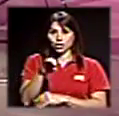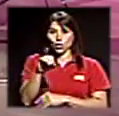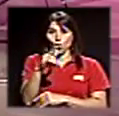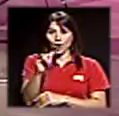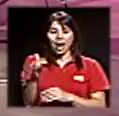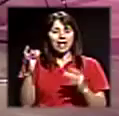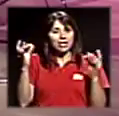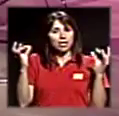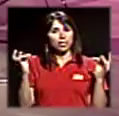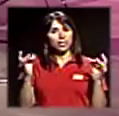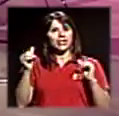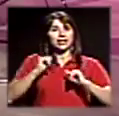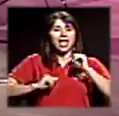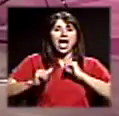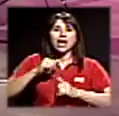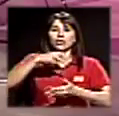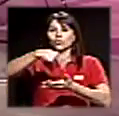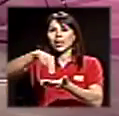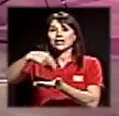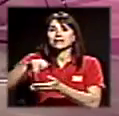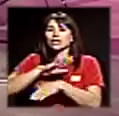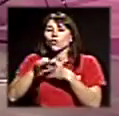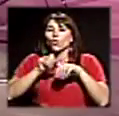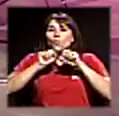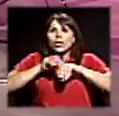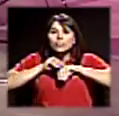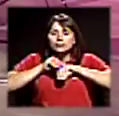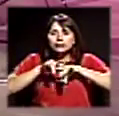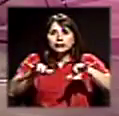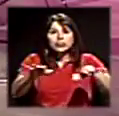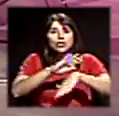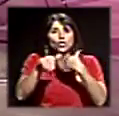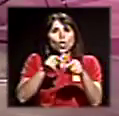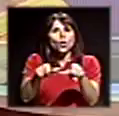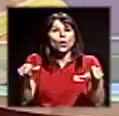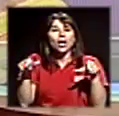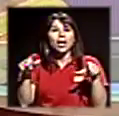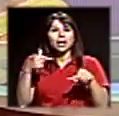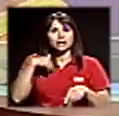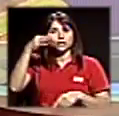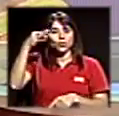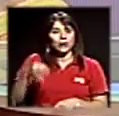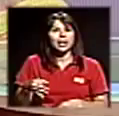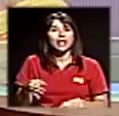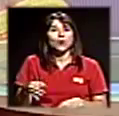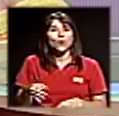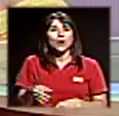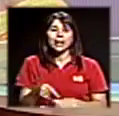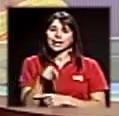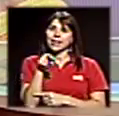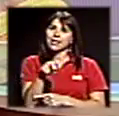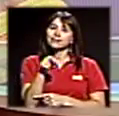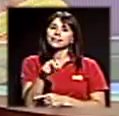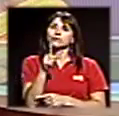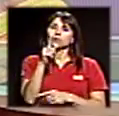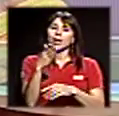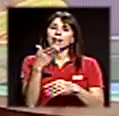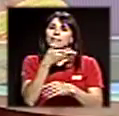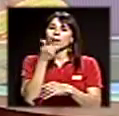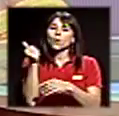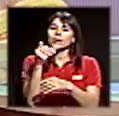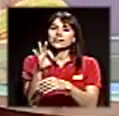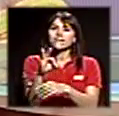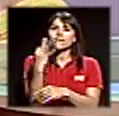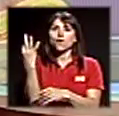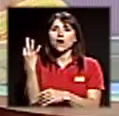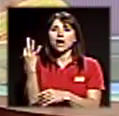partes, que llegue la danza, que llegue el teatro, que llegue todo, ¿verdad? Porque creo que es una de las mejores